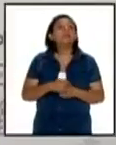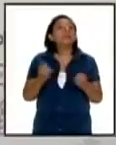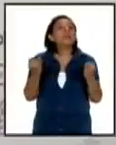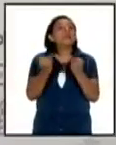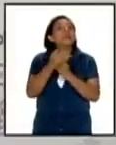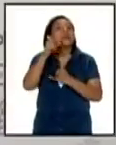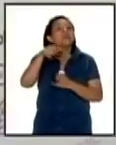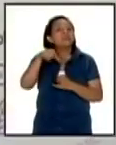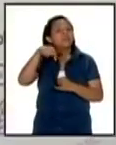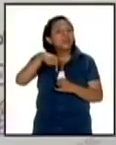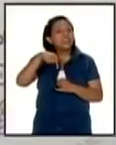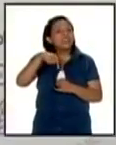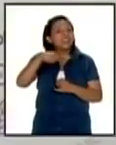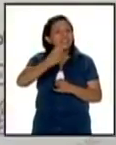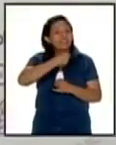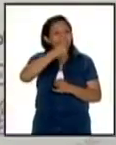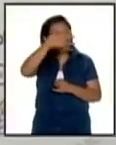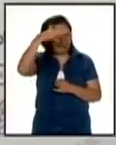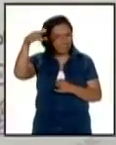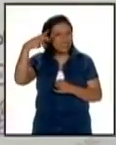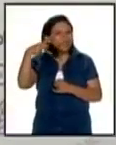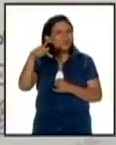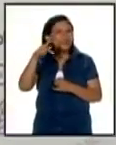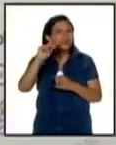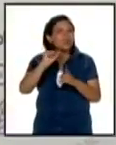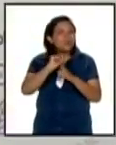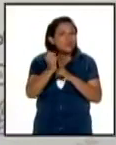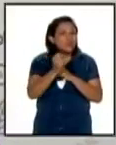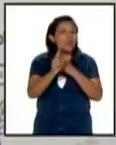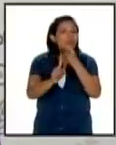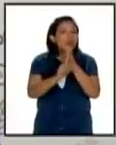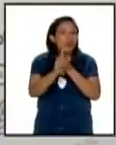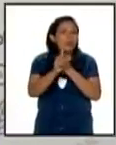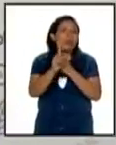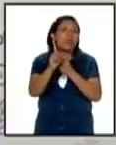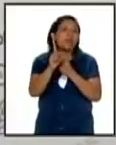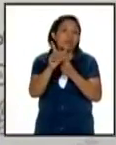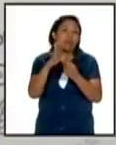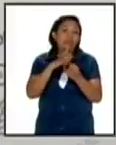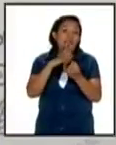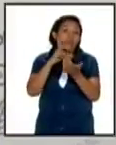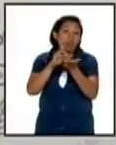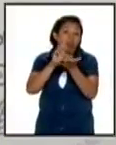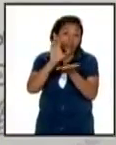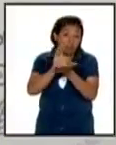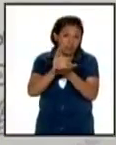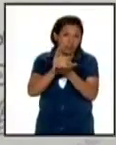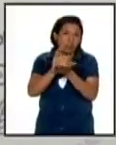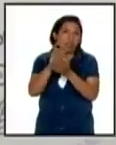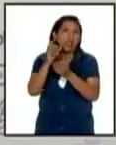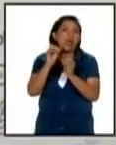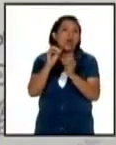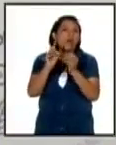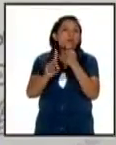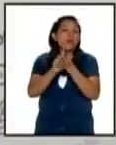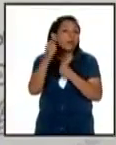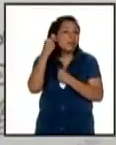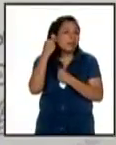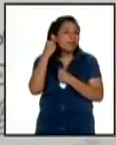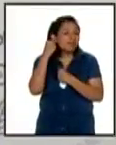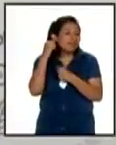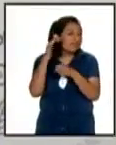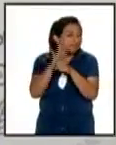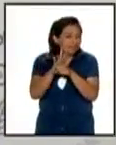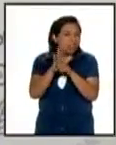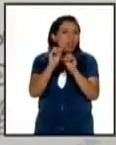adultos mayores que tienen una situación de discapacidad auditiva? ¿O qué pasa también con estas enfermedades